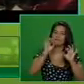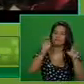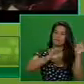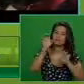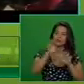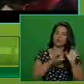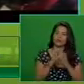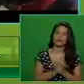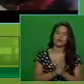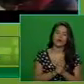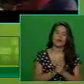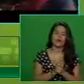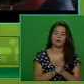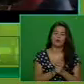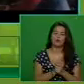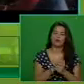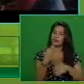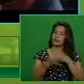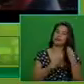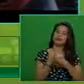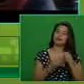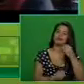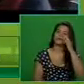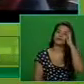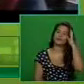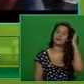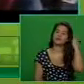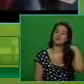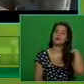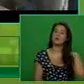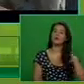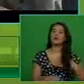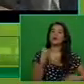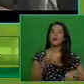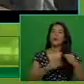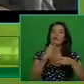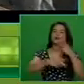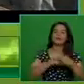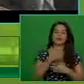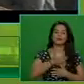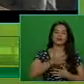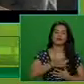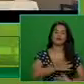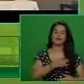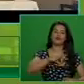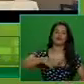y una evaluación de lo que ha sido el proceso nuestro como sociedad,